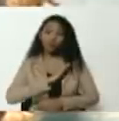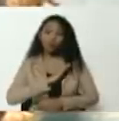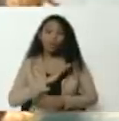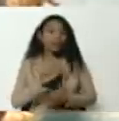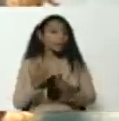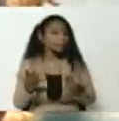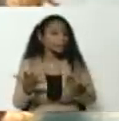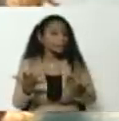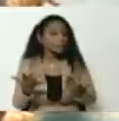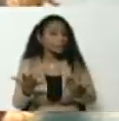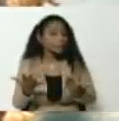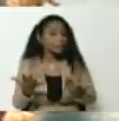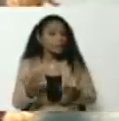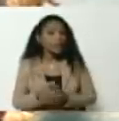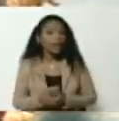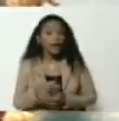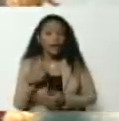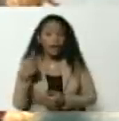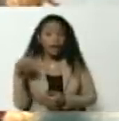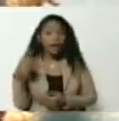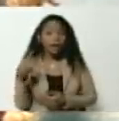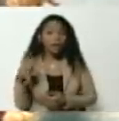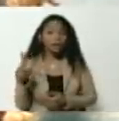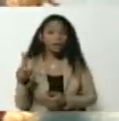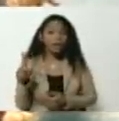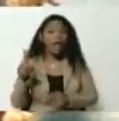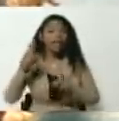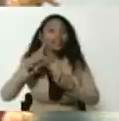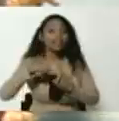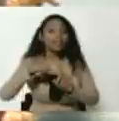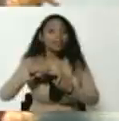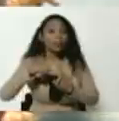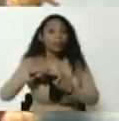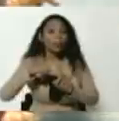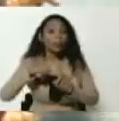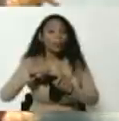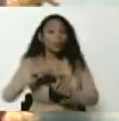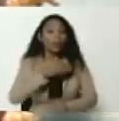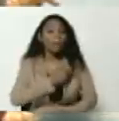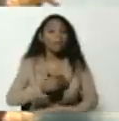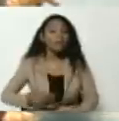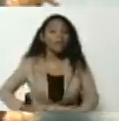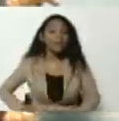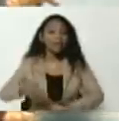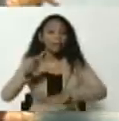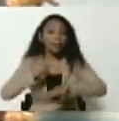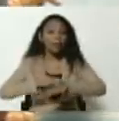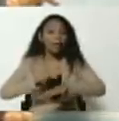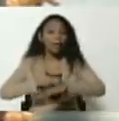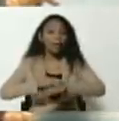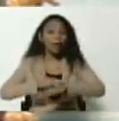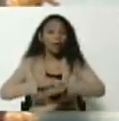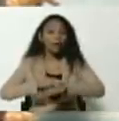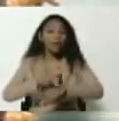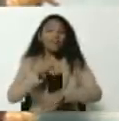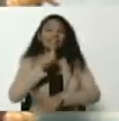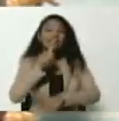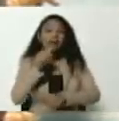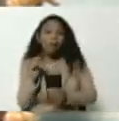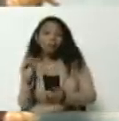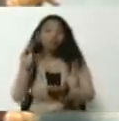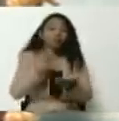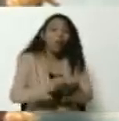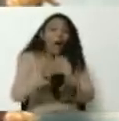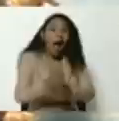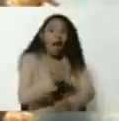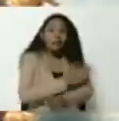que, en efecto, el tío del presidente de Paraguay es quien introduce